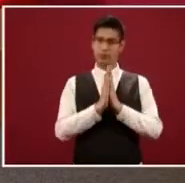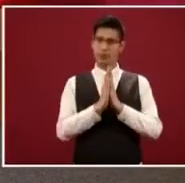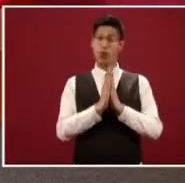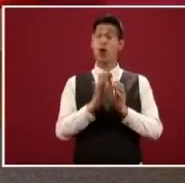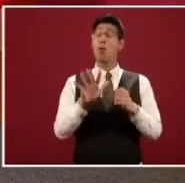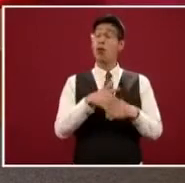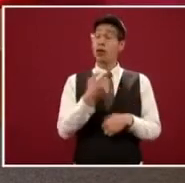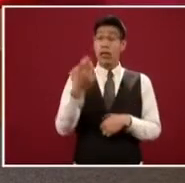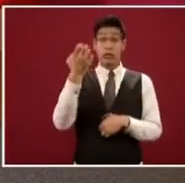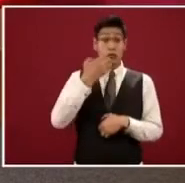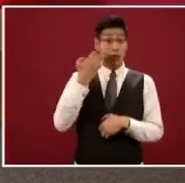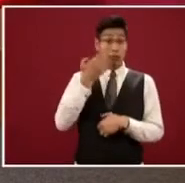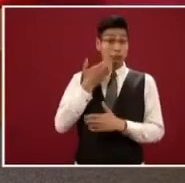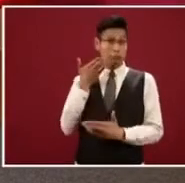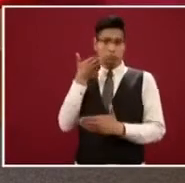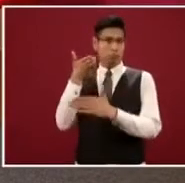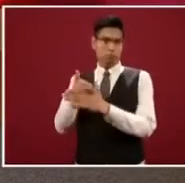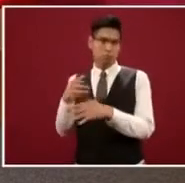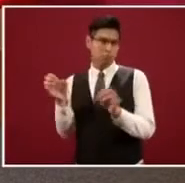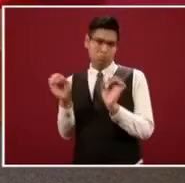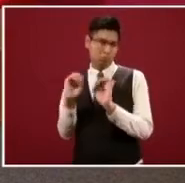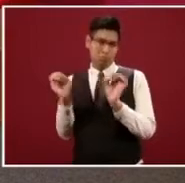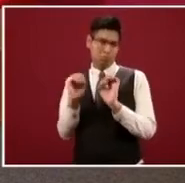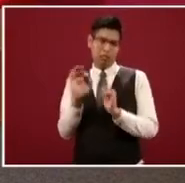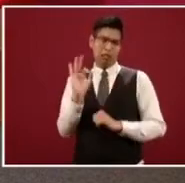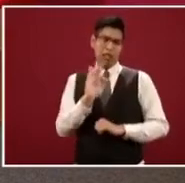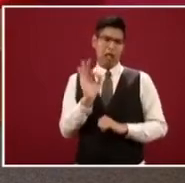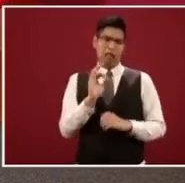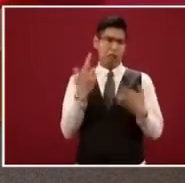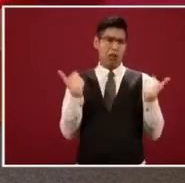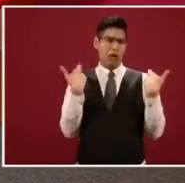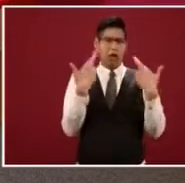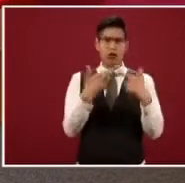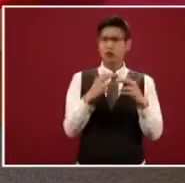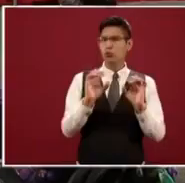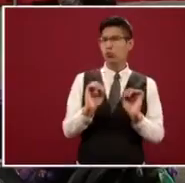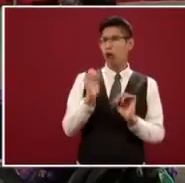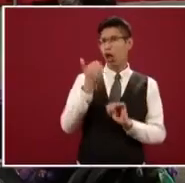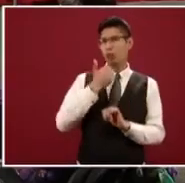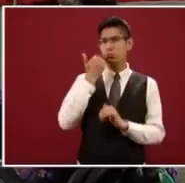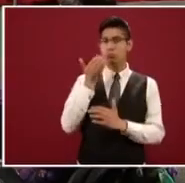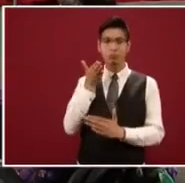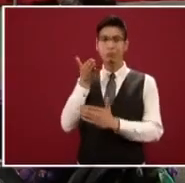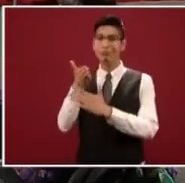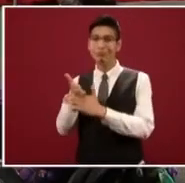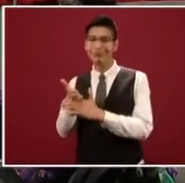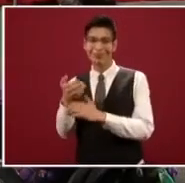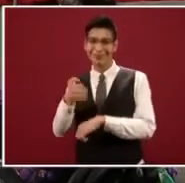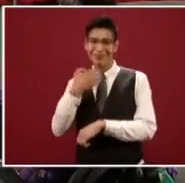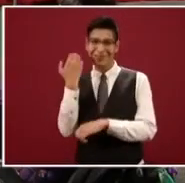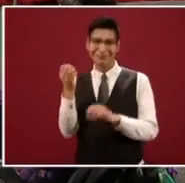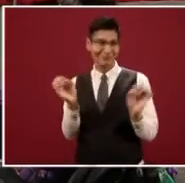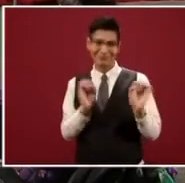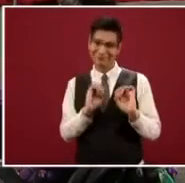que ir a la escuela, ya sea como alumnos o como maestros. Segundo,